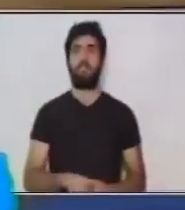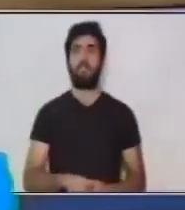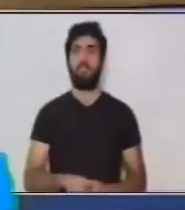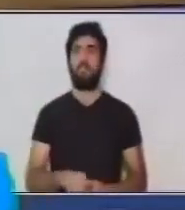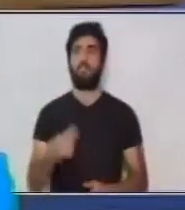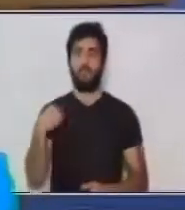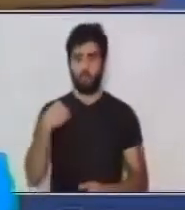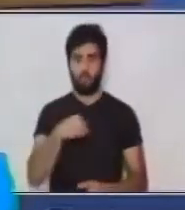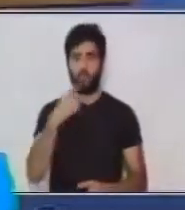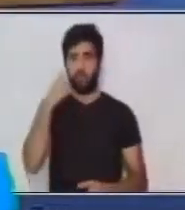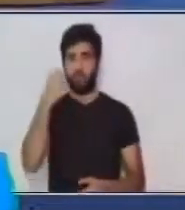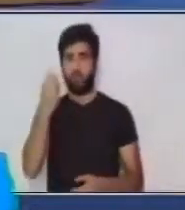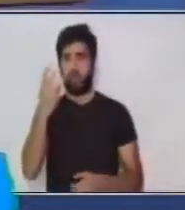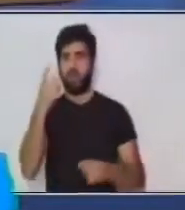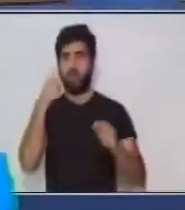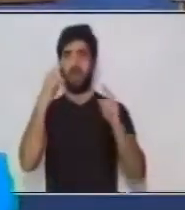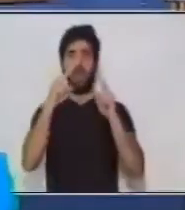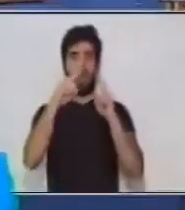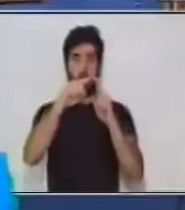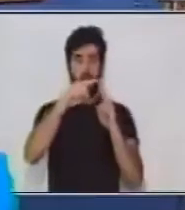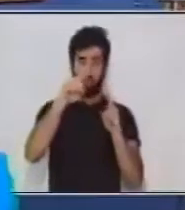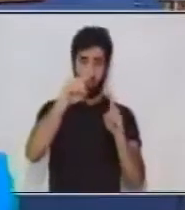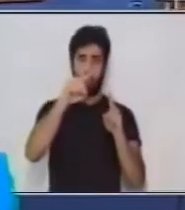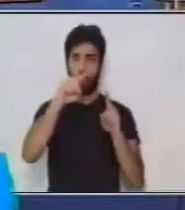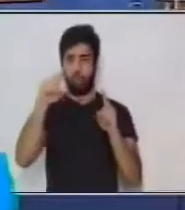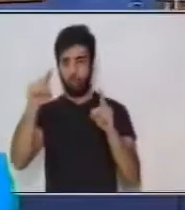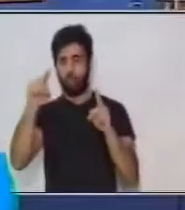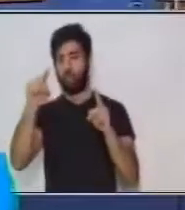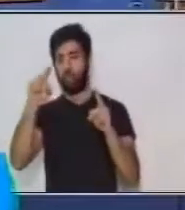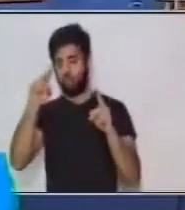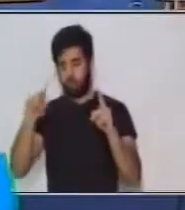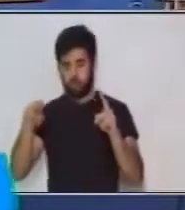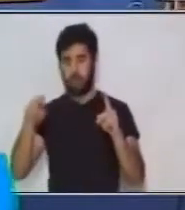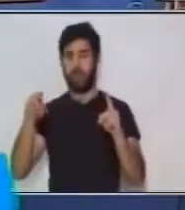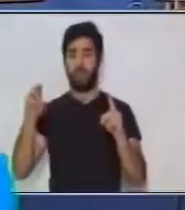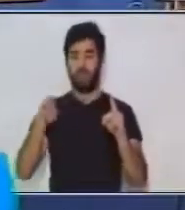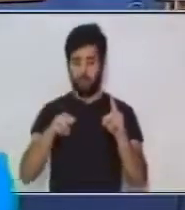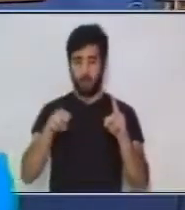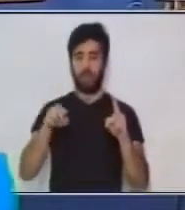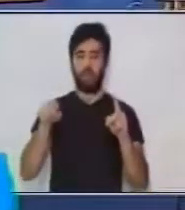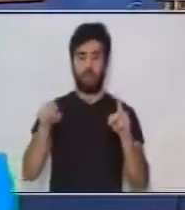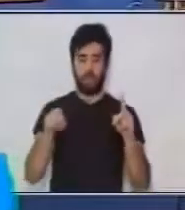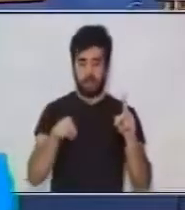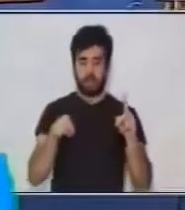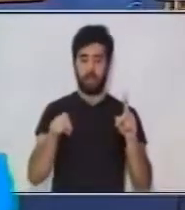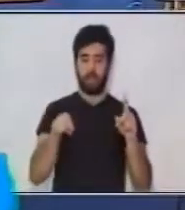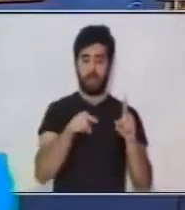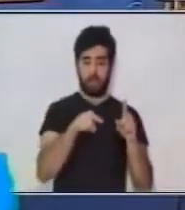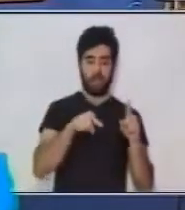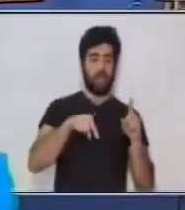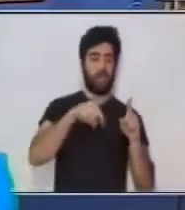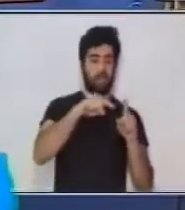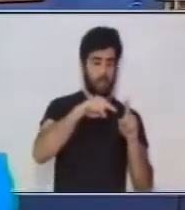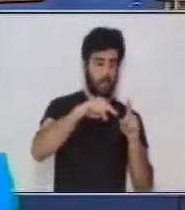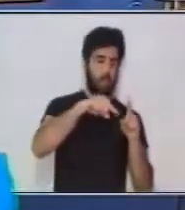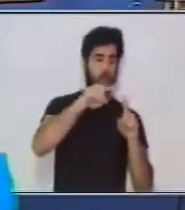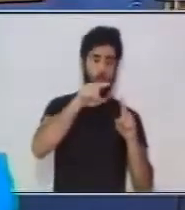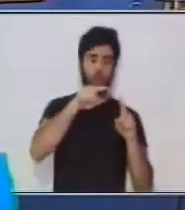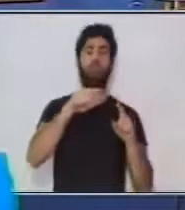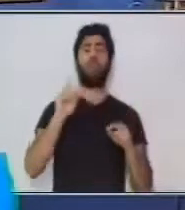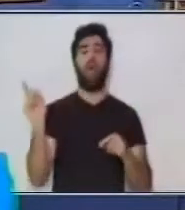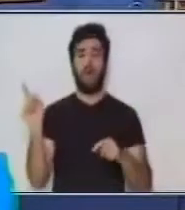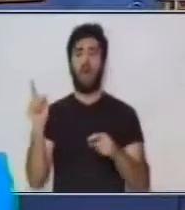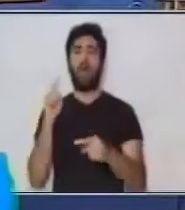contemos. 1, 2, 3, 4, 5, 6, 7 y 8.